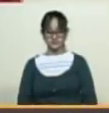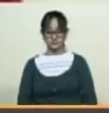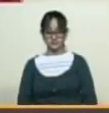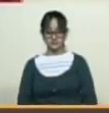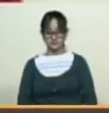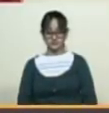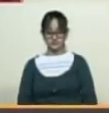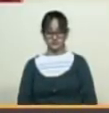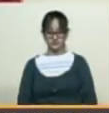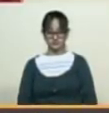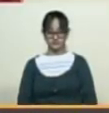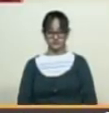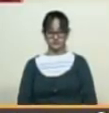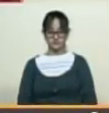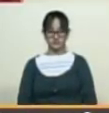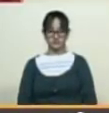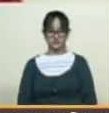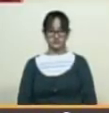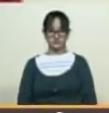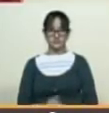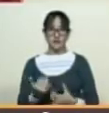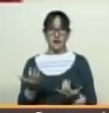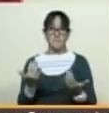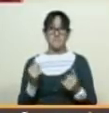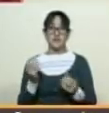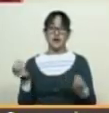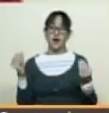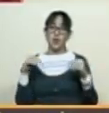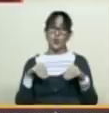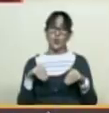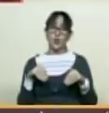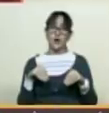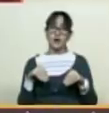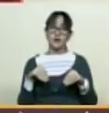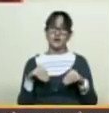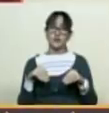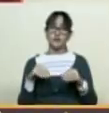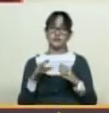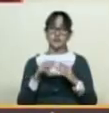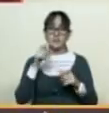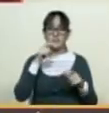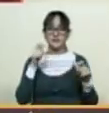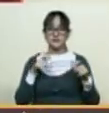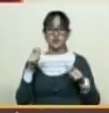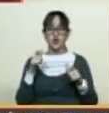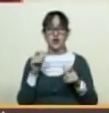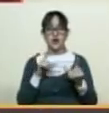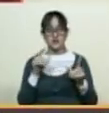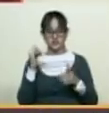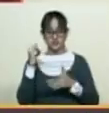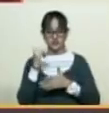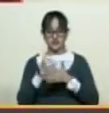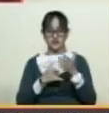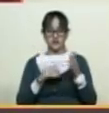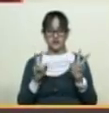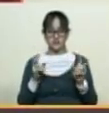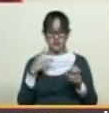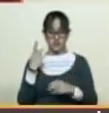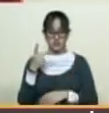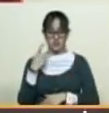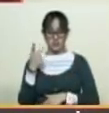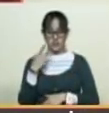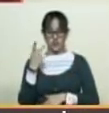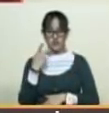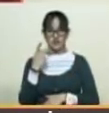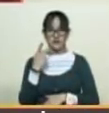También nos piden en este acuerdo que los candidatos debidamente inscritos y los factores políticos que